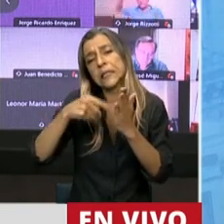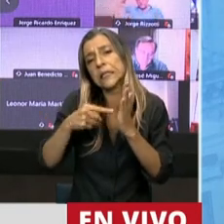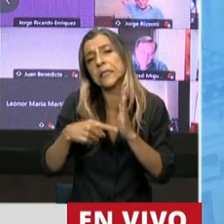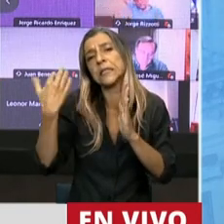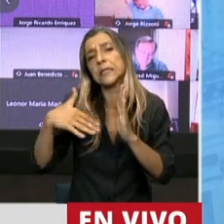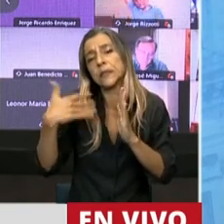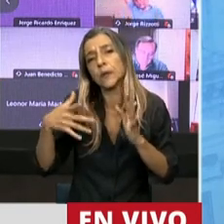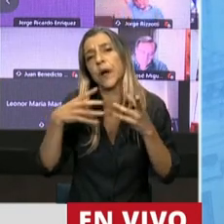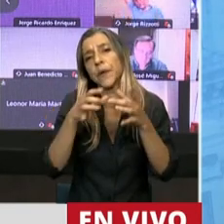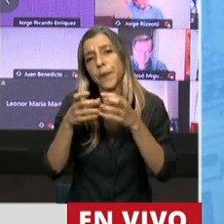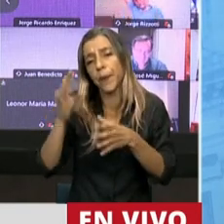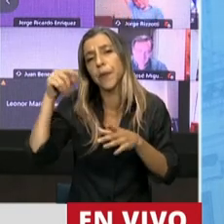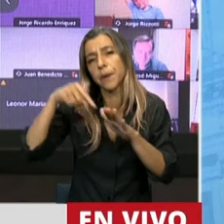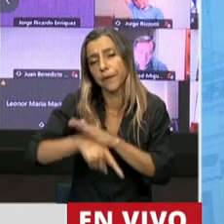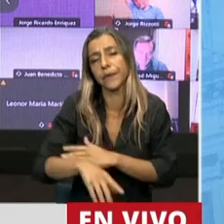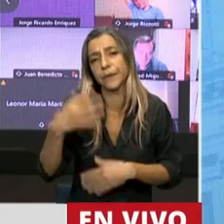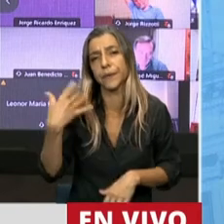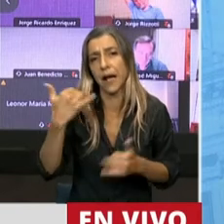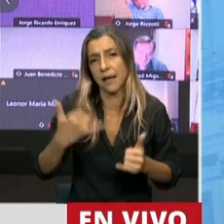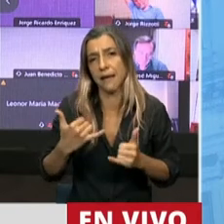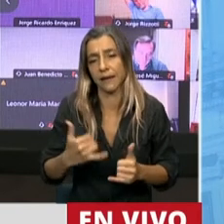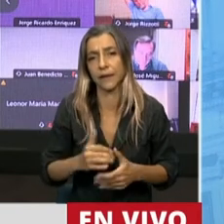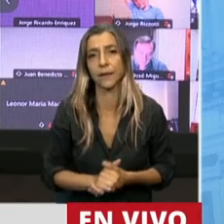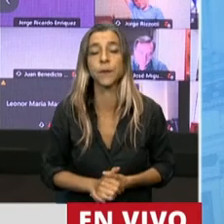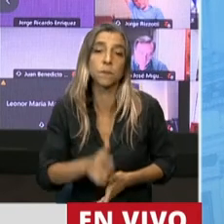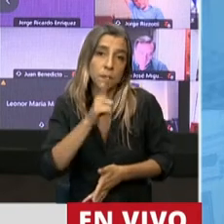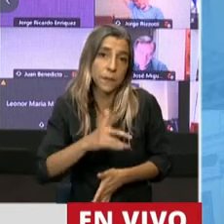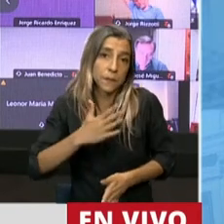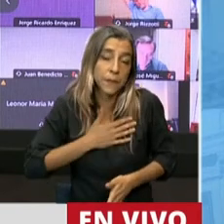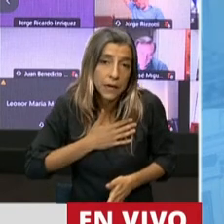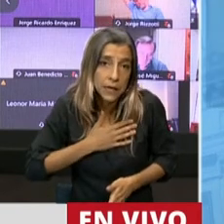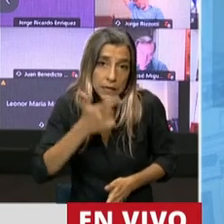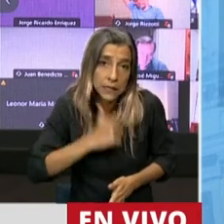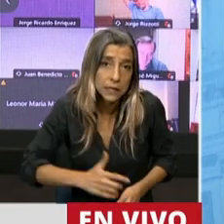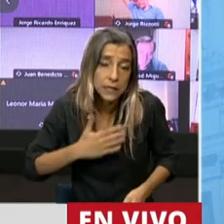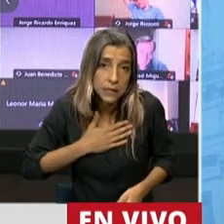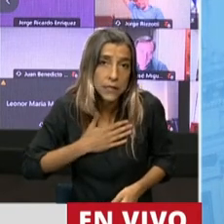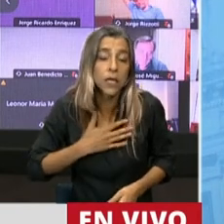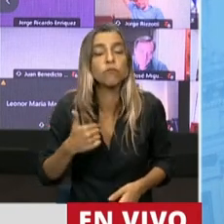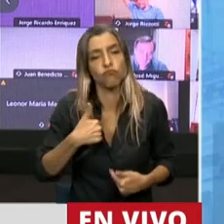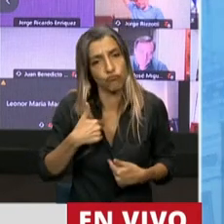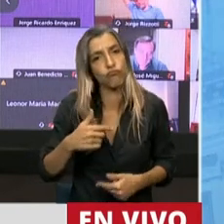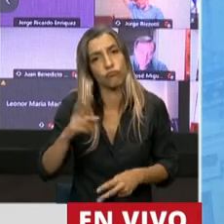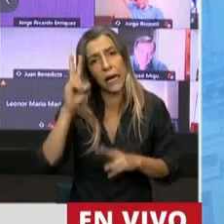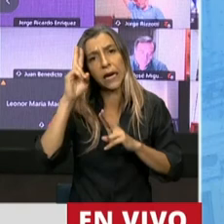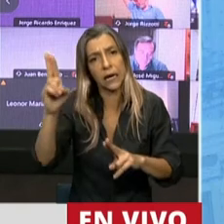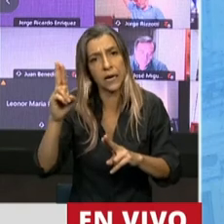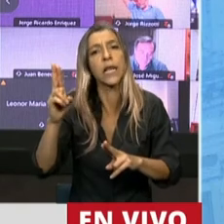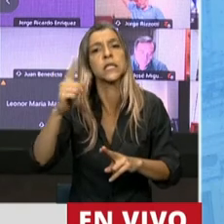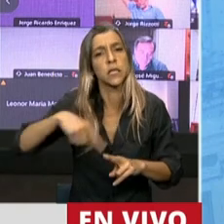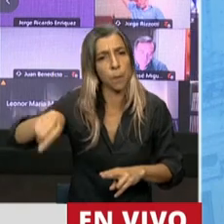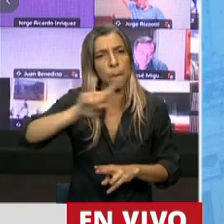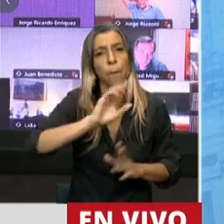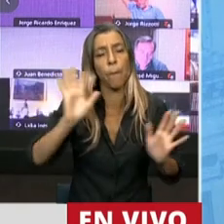presidente. A mí me parece, y esto lo digo a título personal, y con todo el respeto que tengo por los